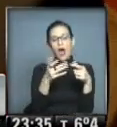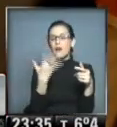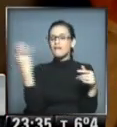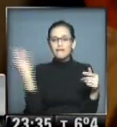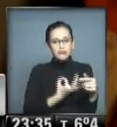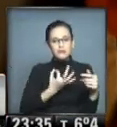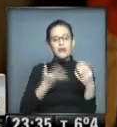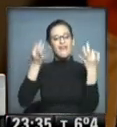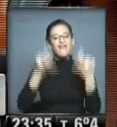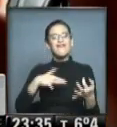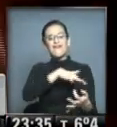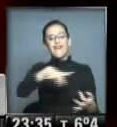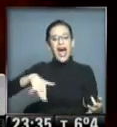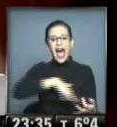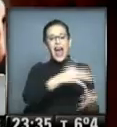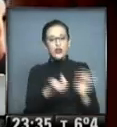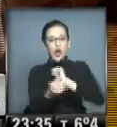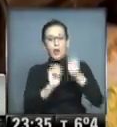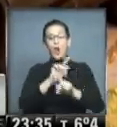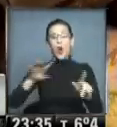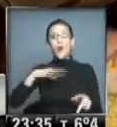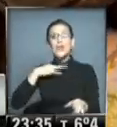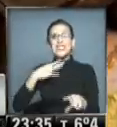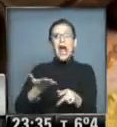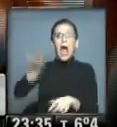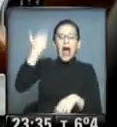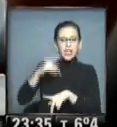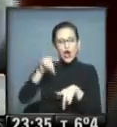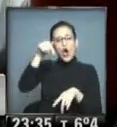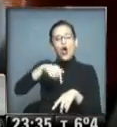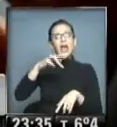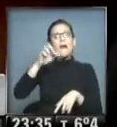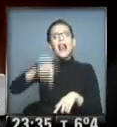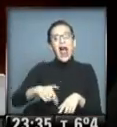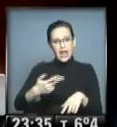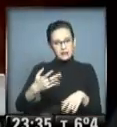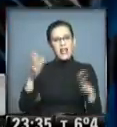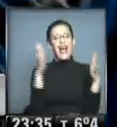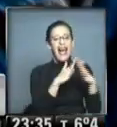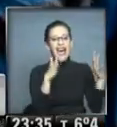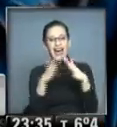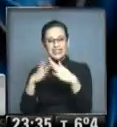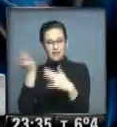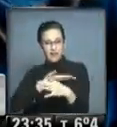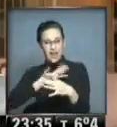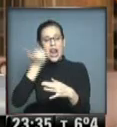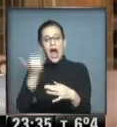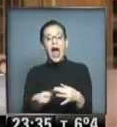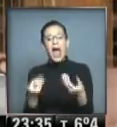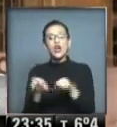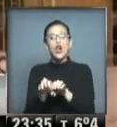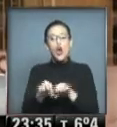de... que cambió, mi barrio cambió, no es más una villa miseria como antes. Hoy es un plan de vivienda federal con cloacas y un montón de